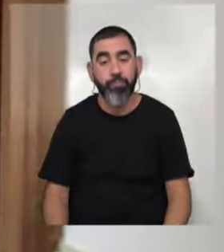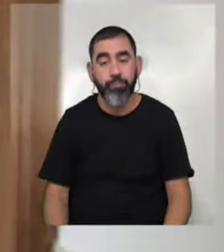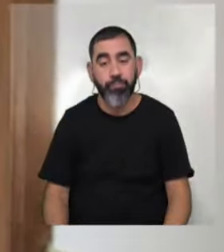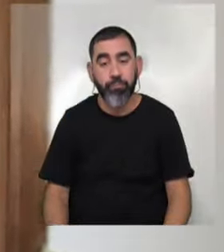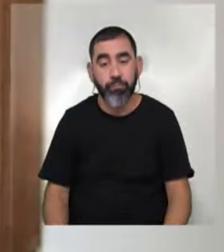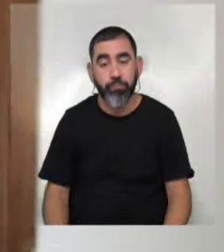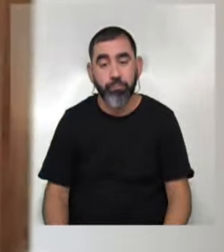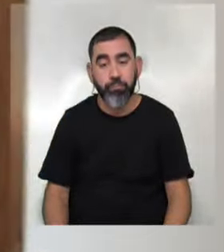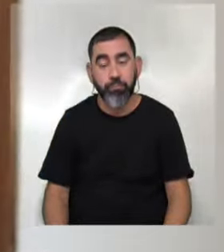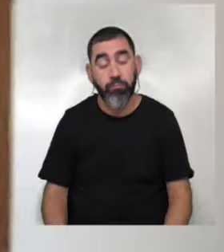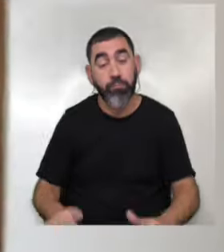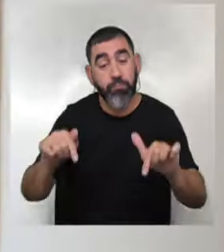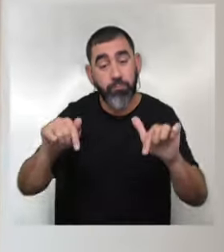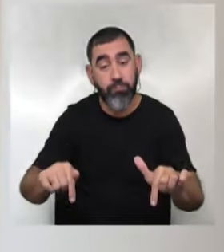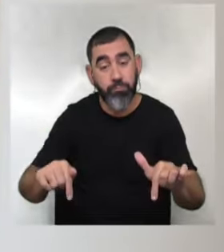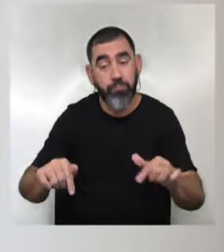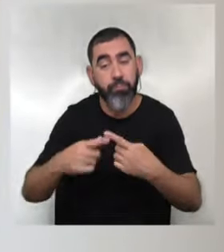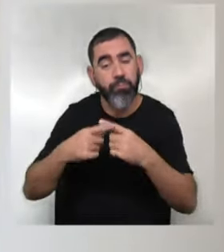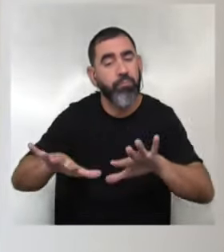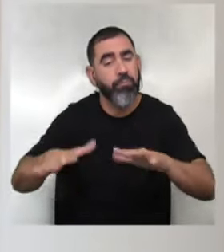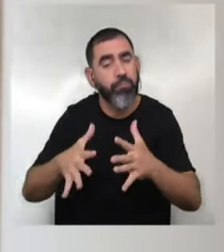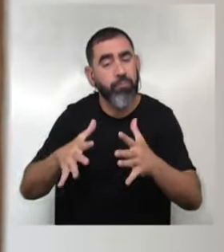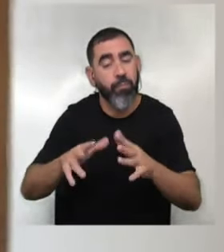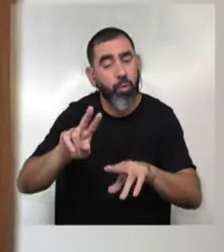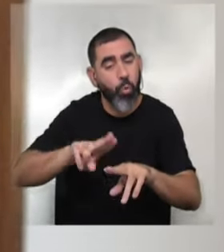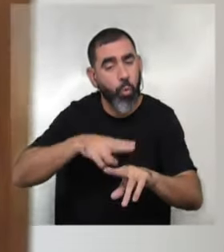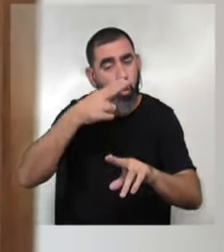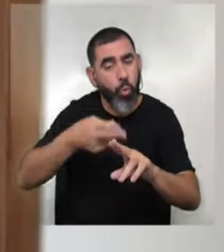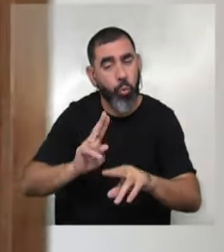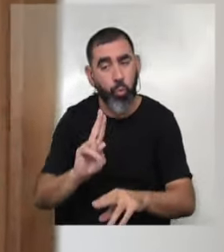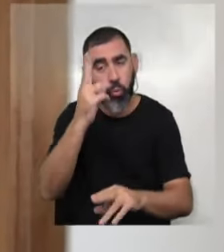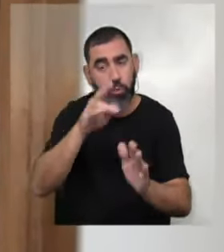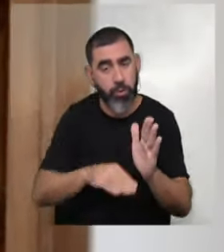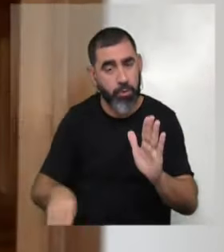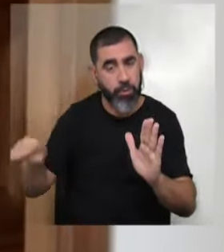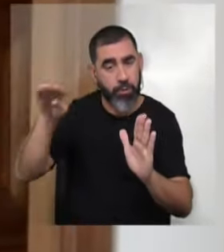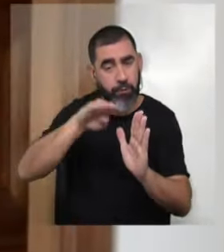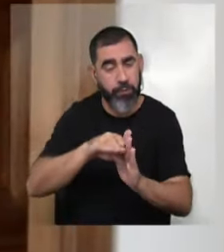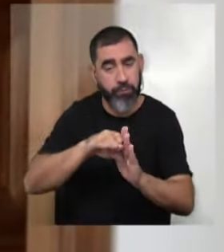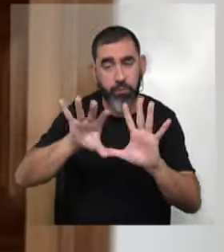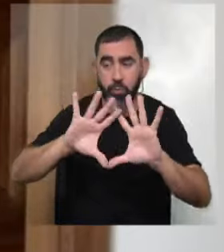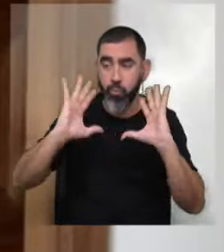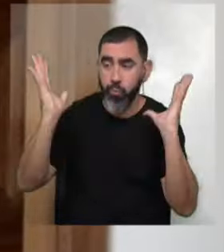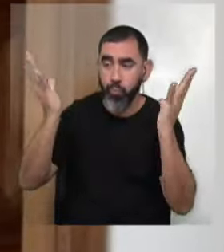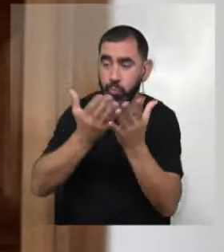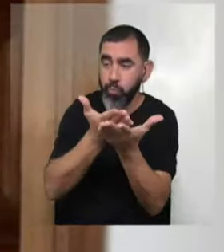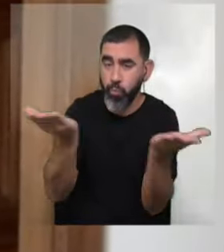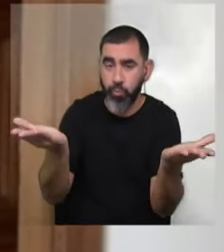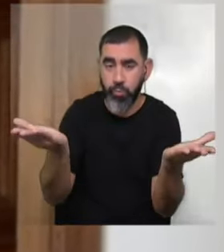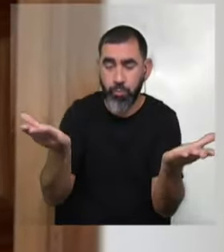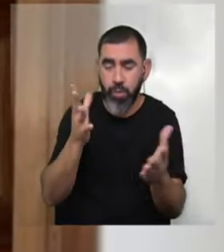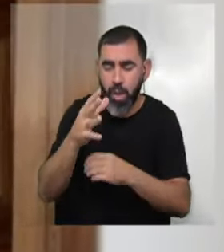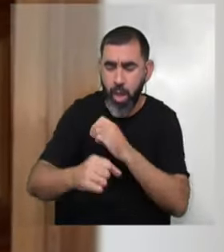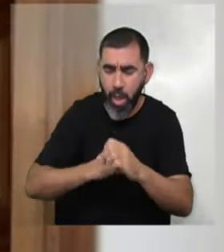vergonzoso. Hoy nos estamos jugando colocar nuevamente a nuestro país, Uruguay, en el sitial que